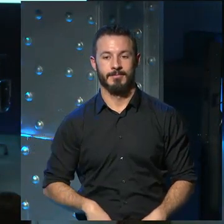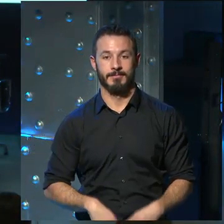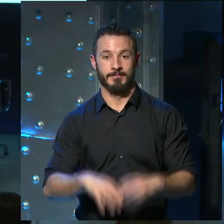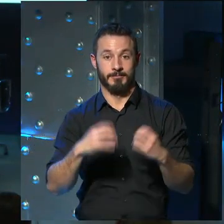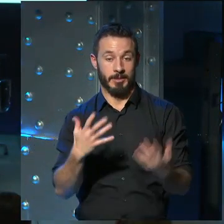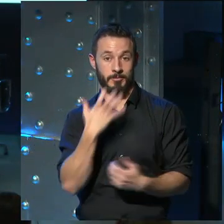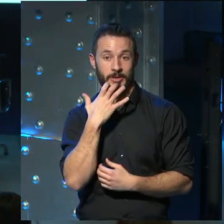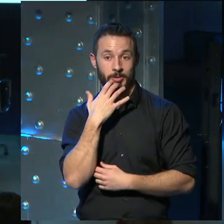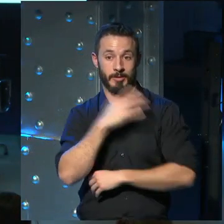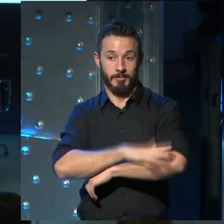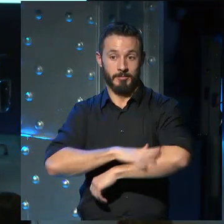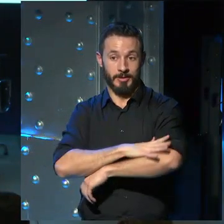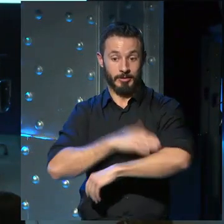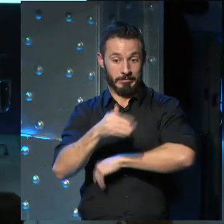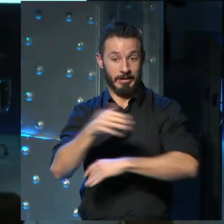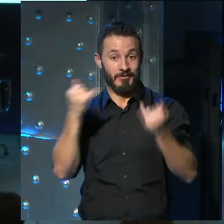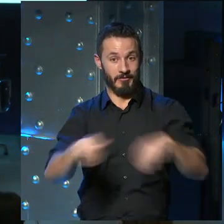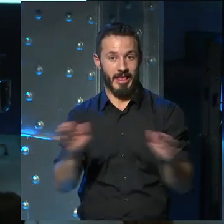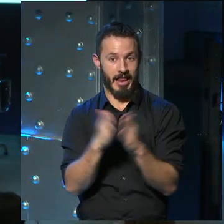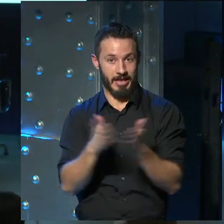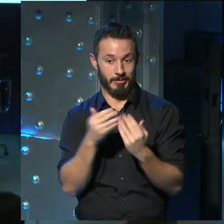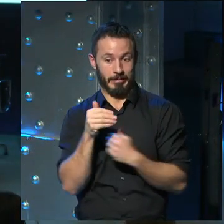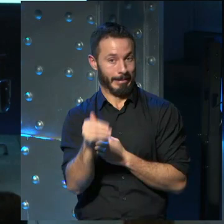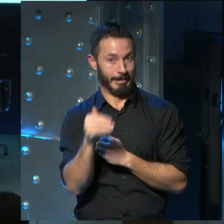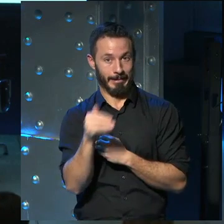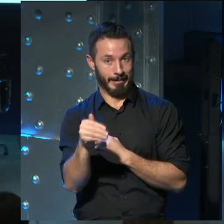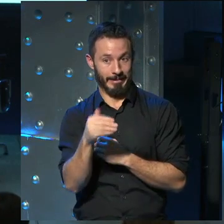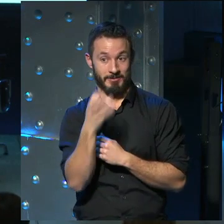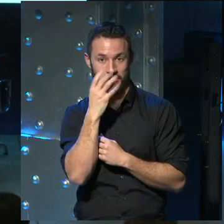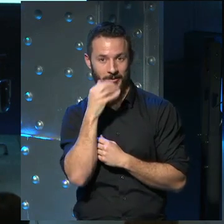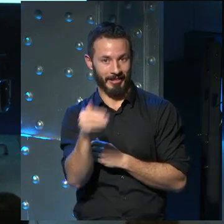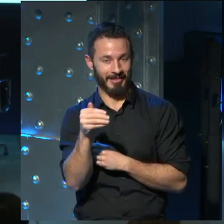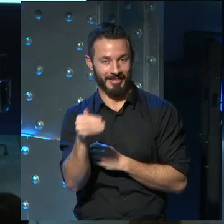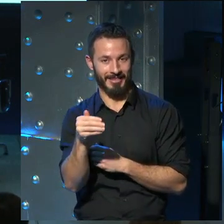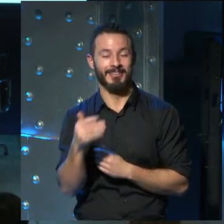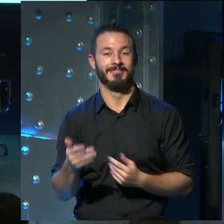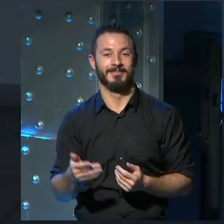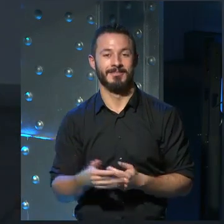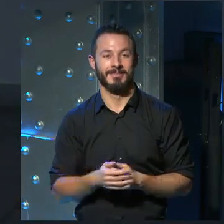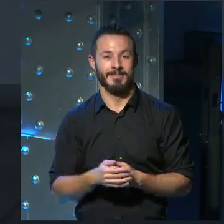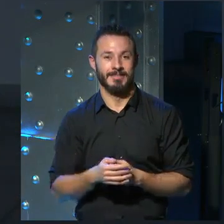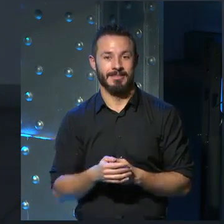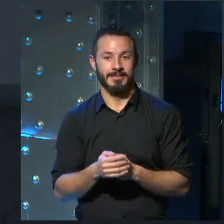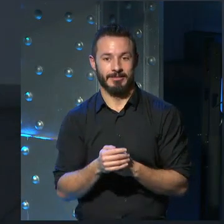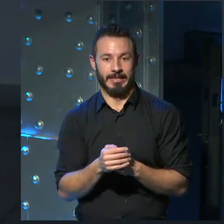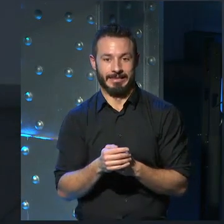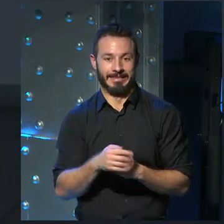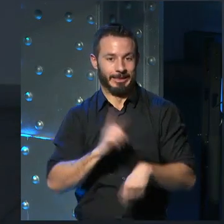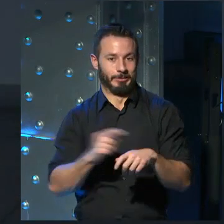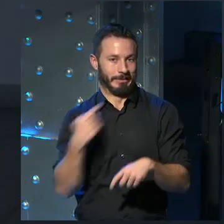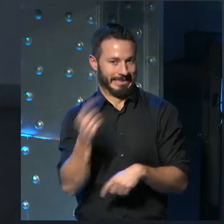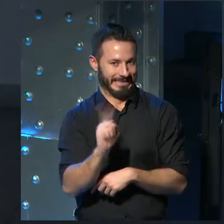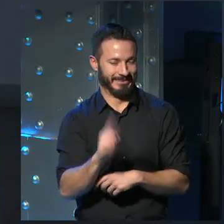Pues, por ejemplo, ministro, la Feria del Libro, que está ya en la próxima primavera, sin más tiempo que perder.